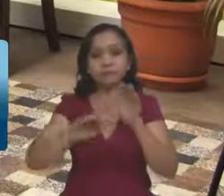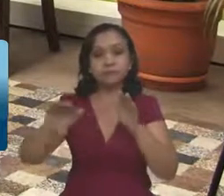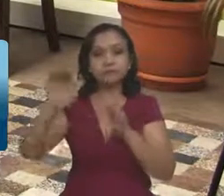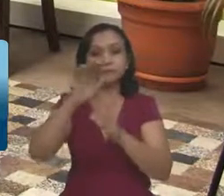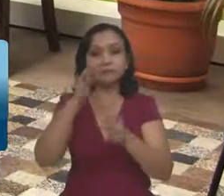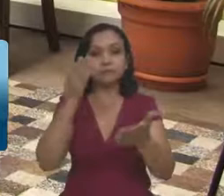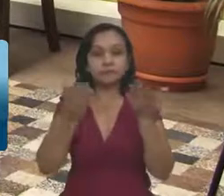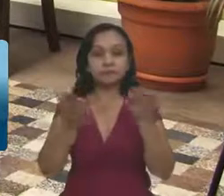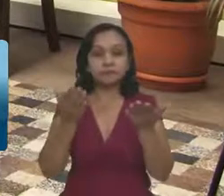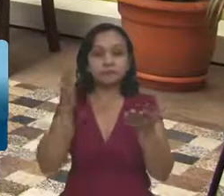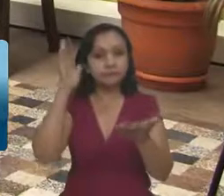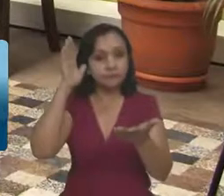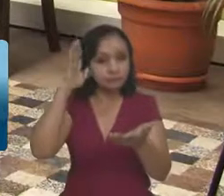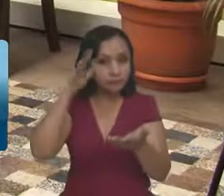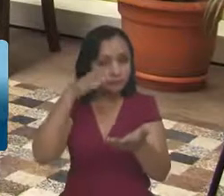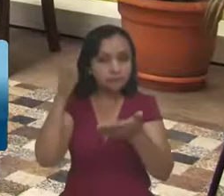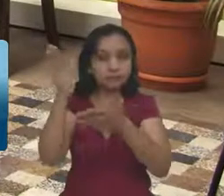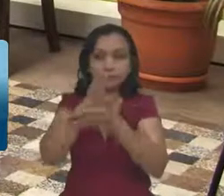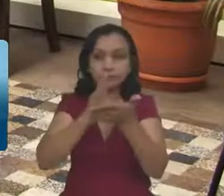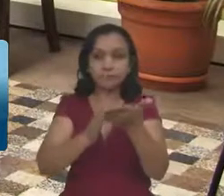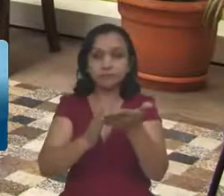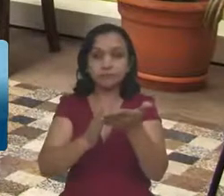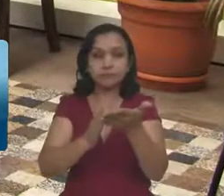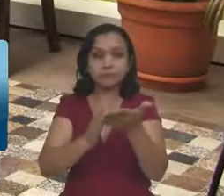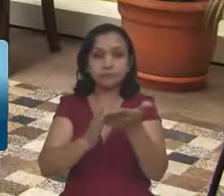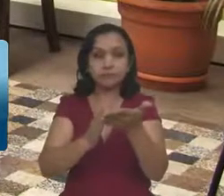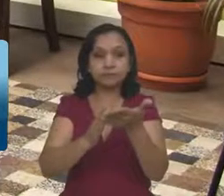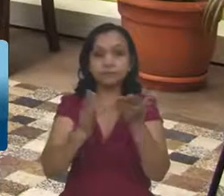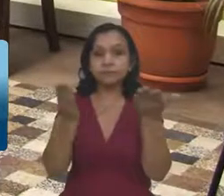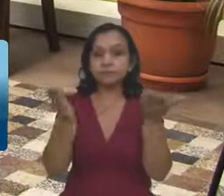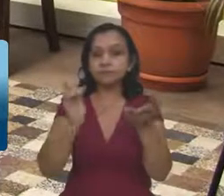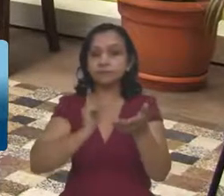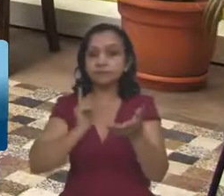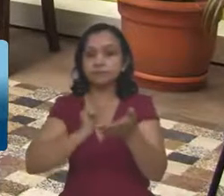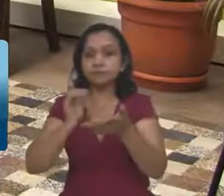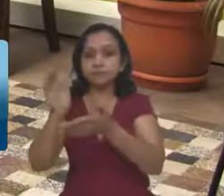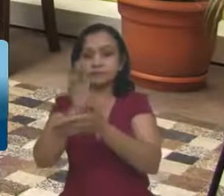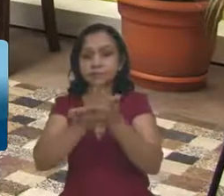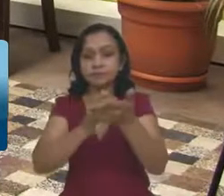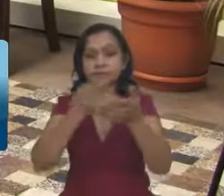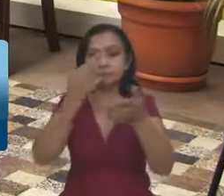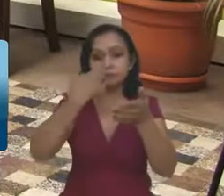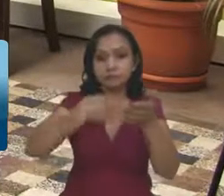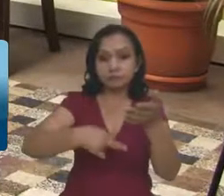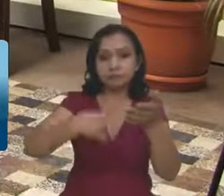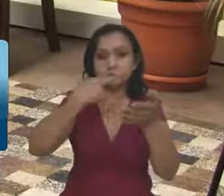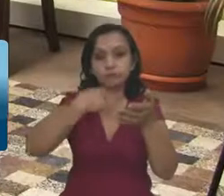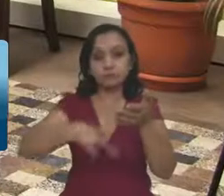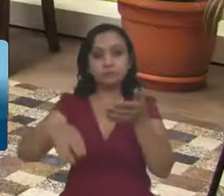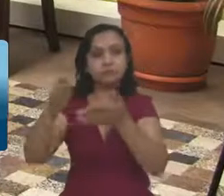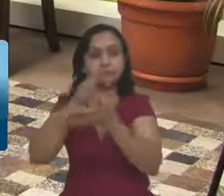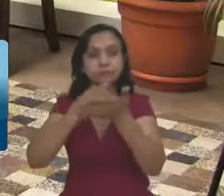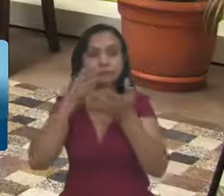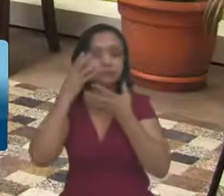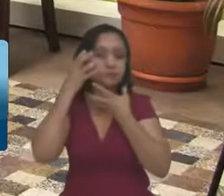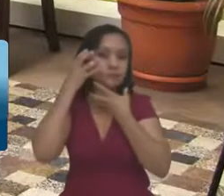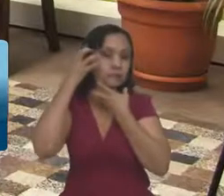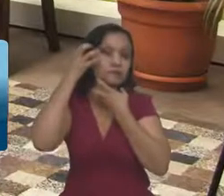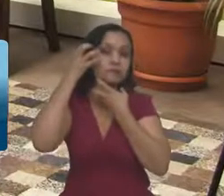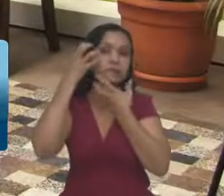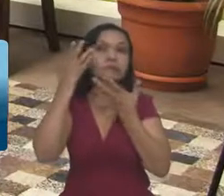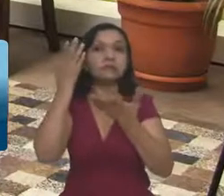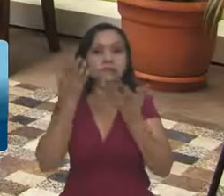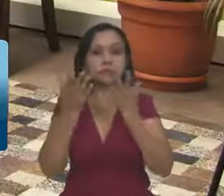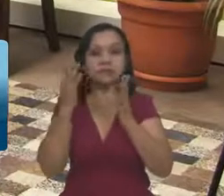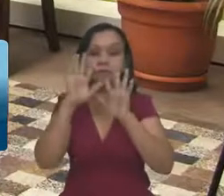pues lamentable, a veces que tenemos en nuestro medio algunas hemorragias y algunas incluso parálisis, ¿verdad? Que no, uno